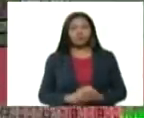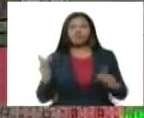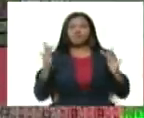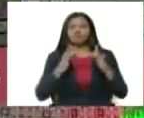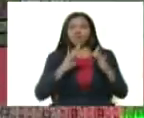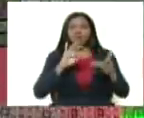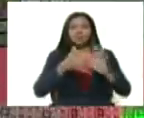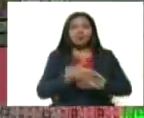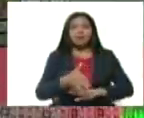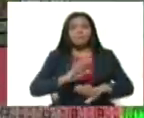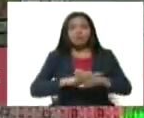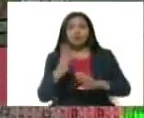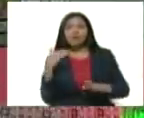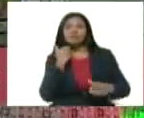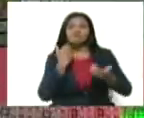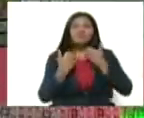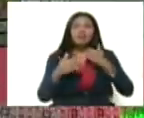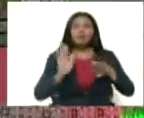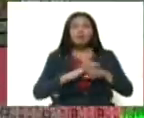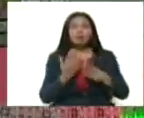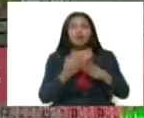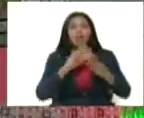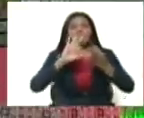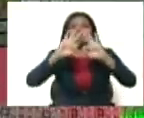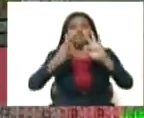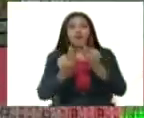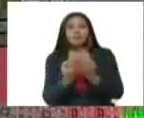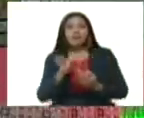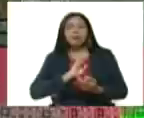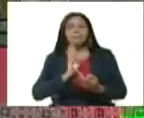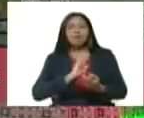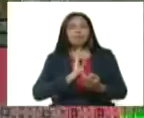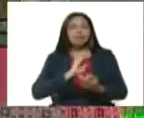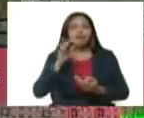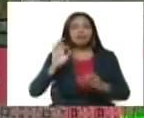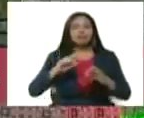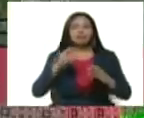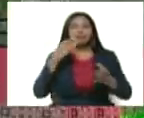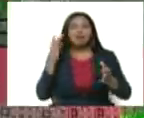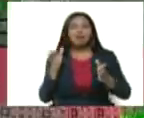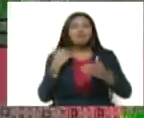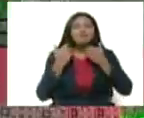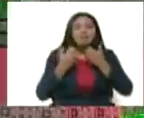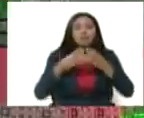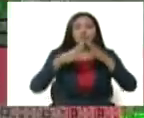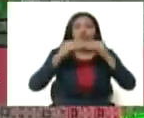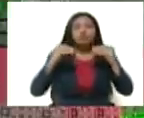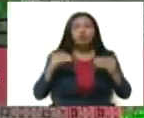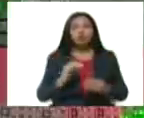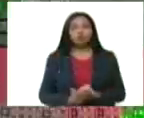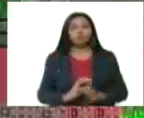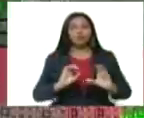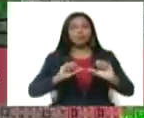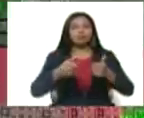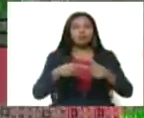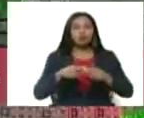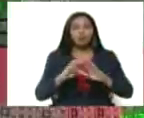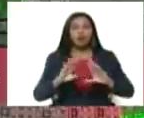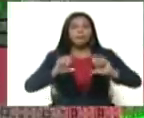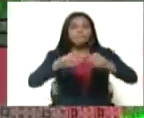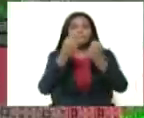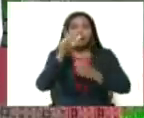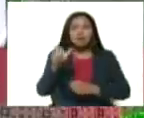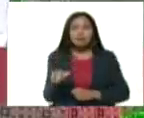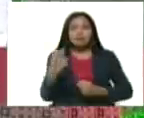relacionados, es decir, son infecciones intrafamiliares, intradomiciliarias de este foco que se ha generado en una